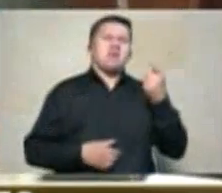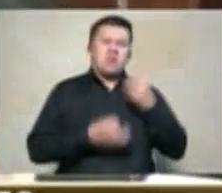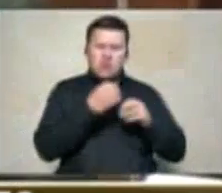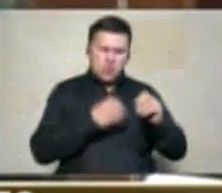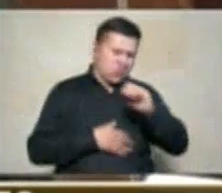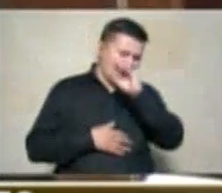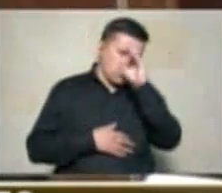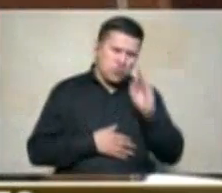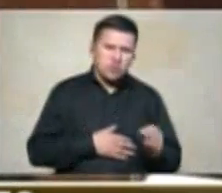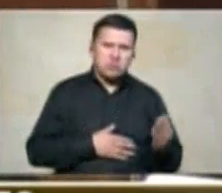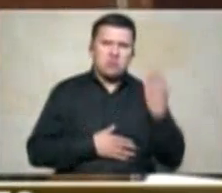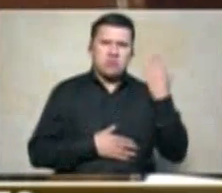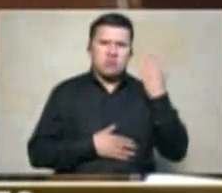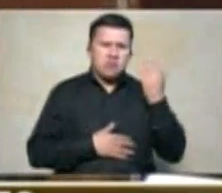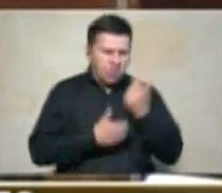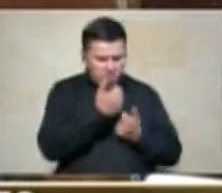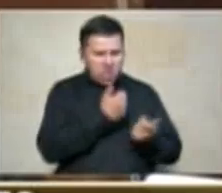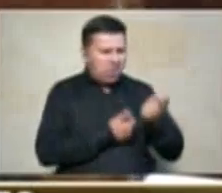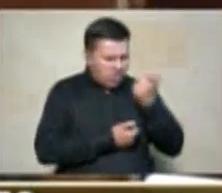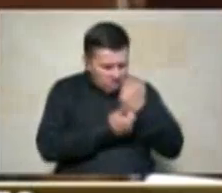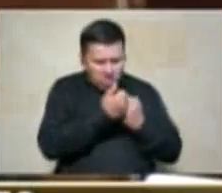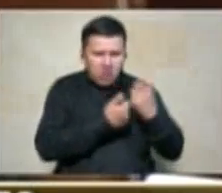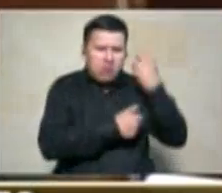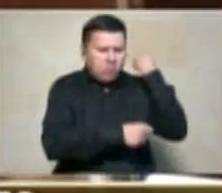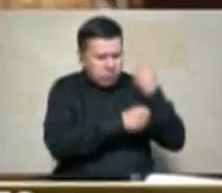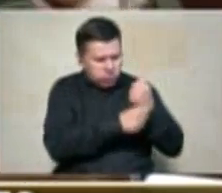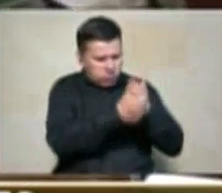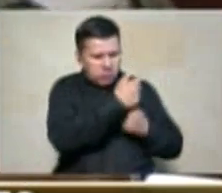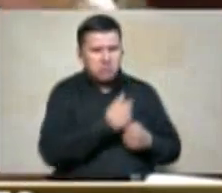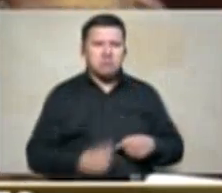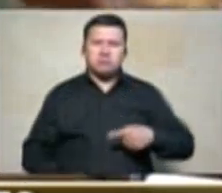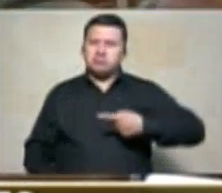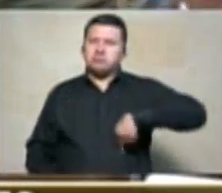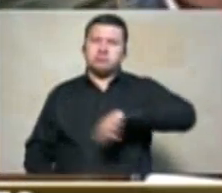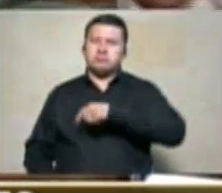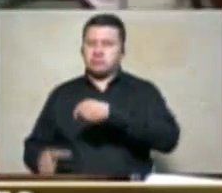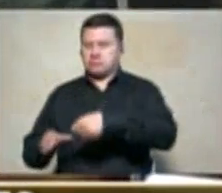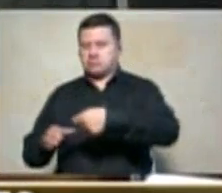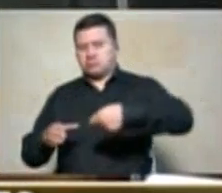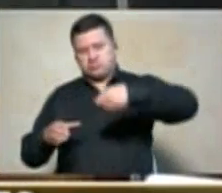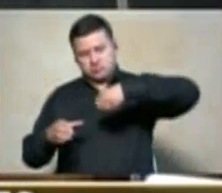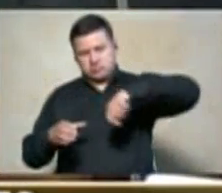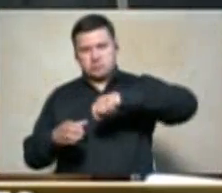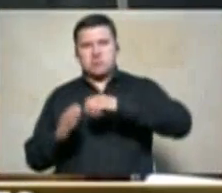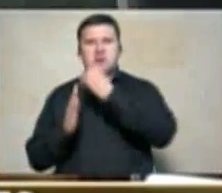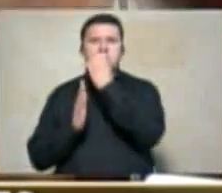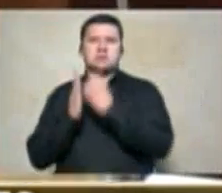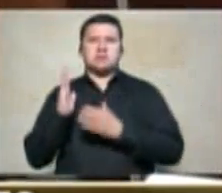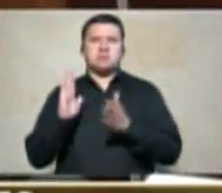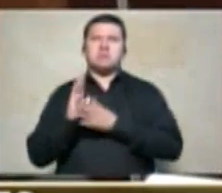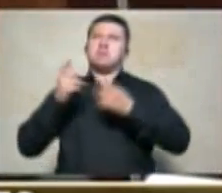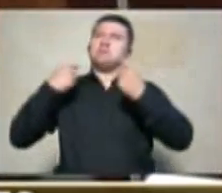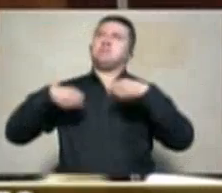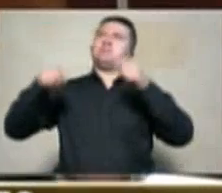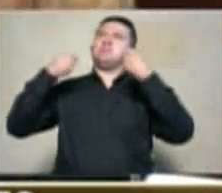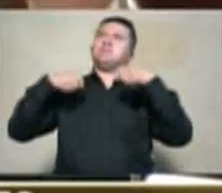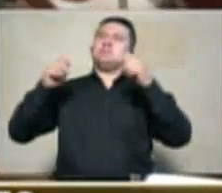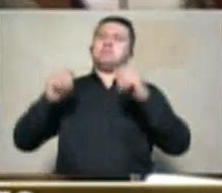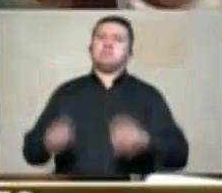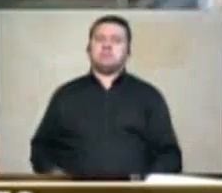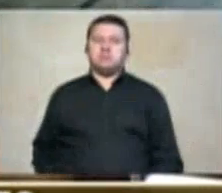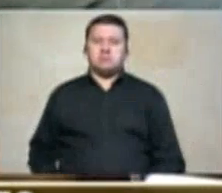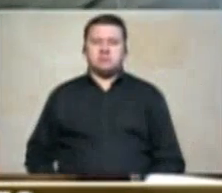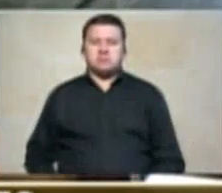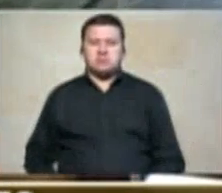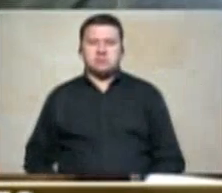nosotros vivimos de los certificados de exportación. Los gringos nos mandaban ese mismo café que nos compraban a una